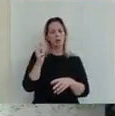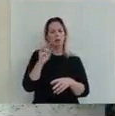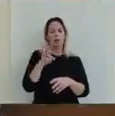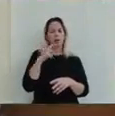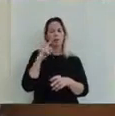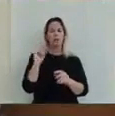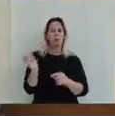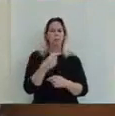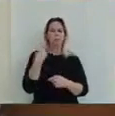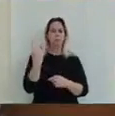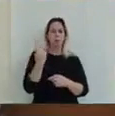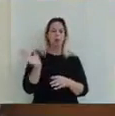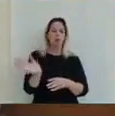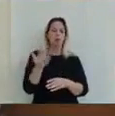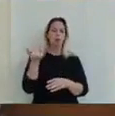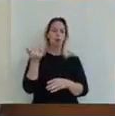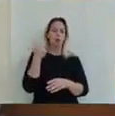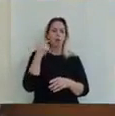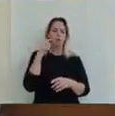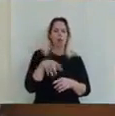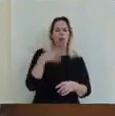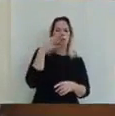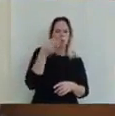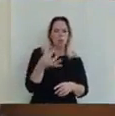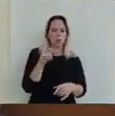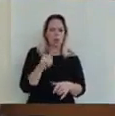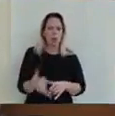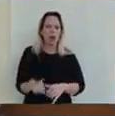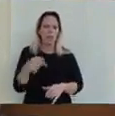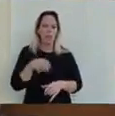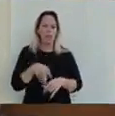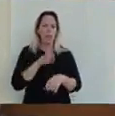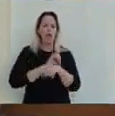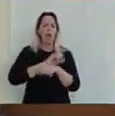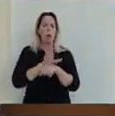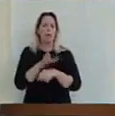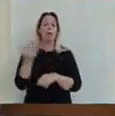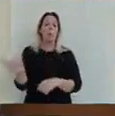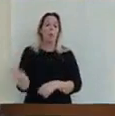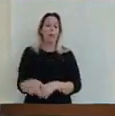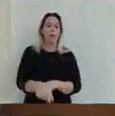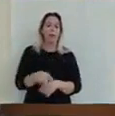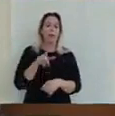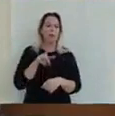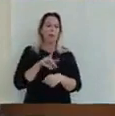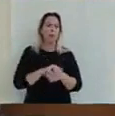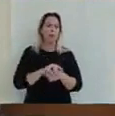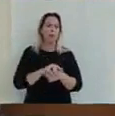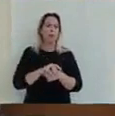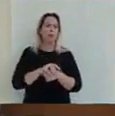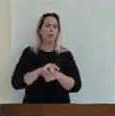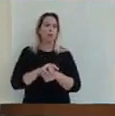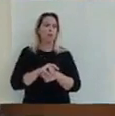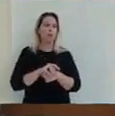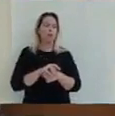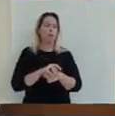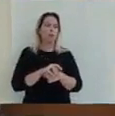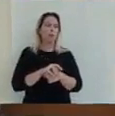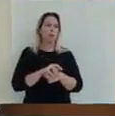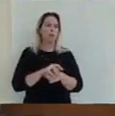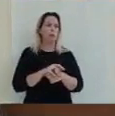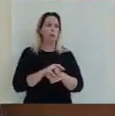epidemiológica, entonces no es solamente camionero. Y la resolución 75 específicamente decía camioneros no podían ingresar a la ciudad. Y